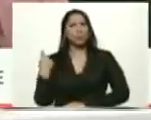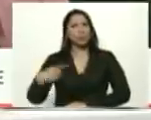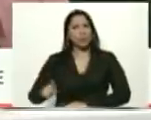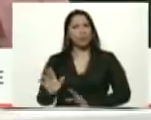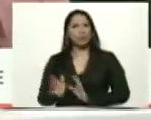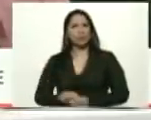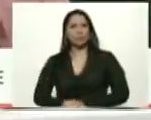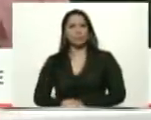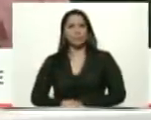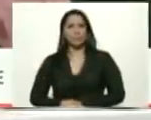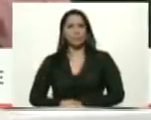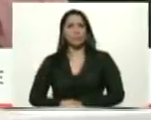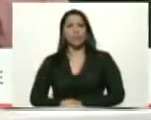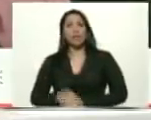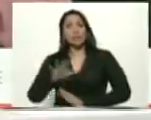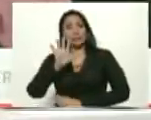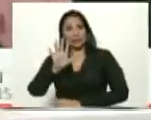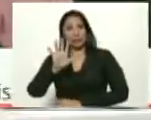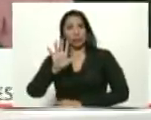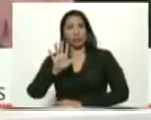de